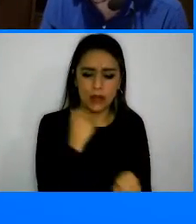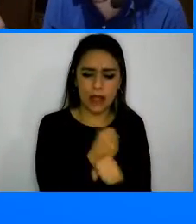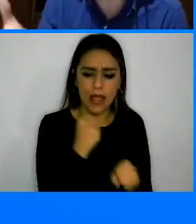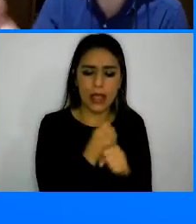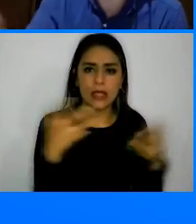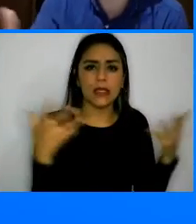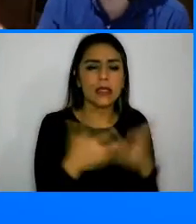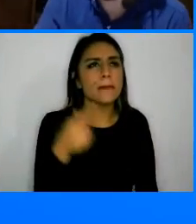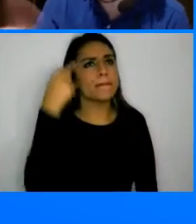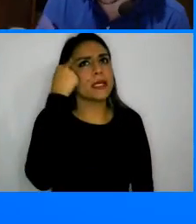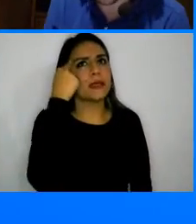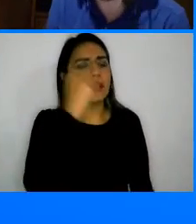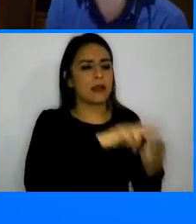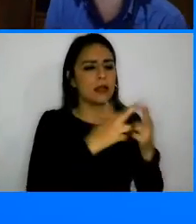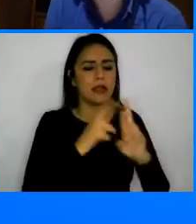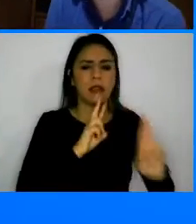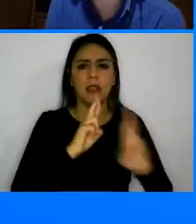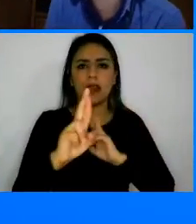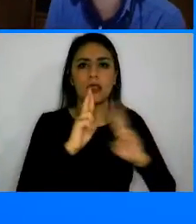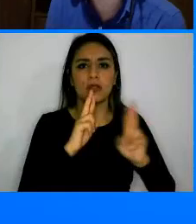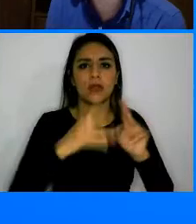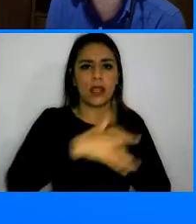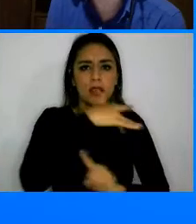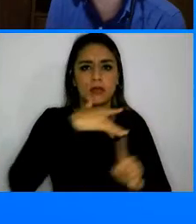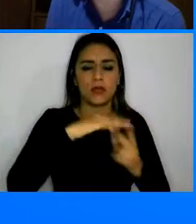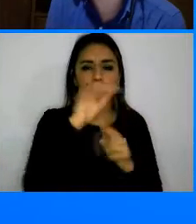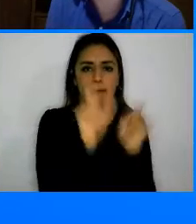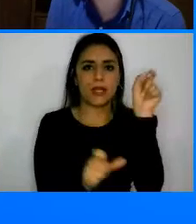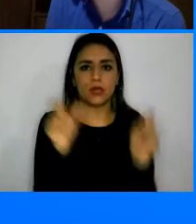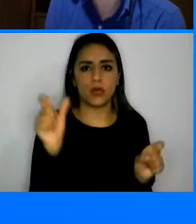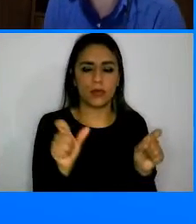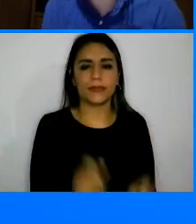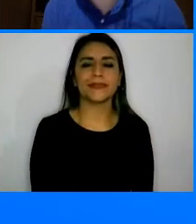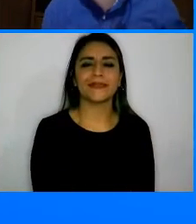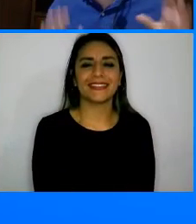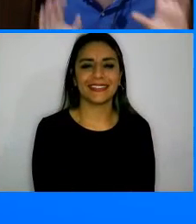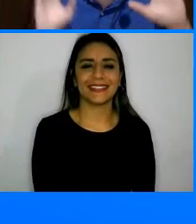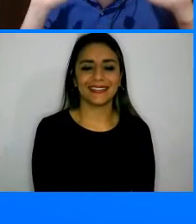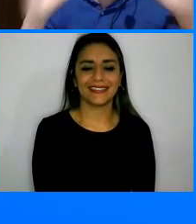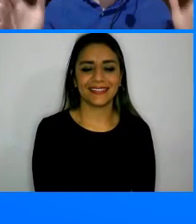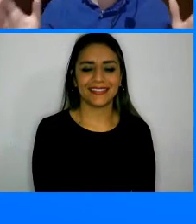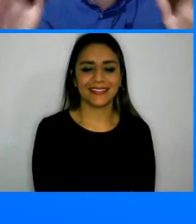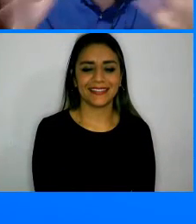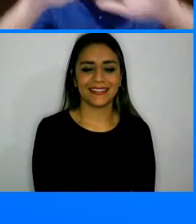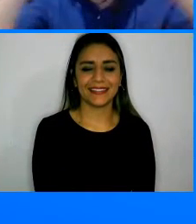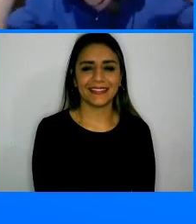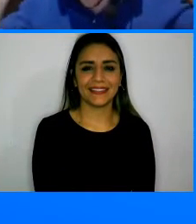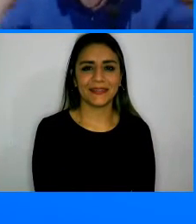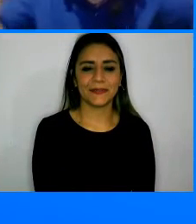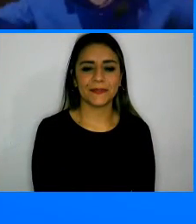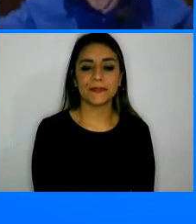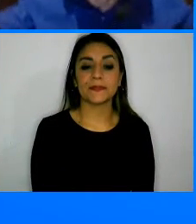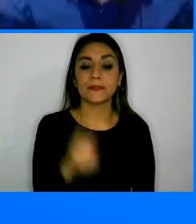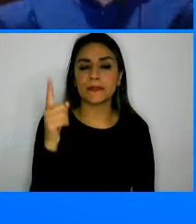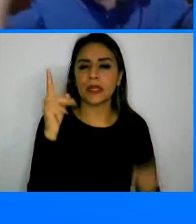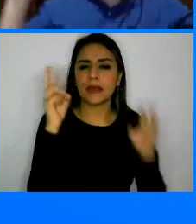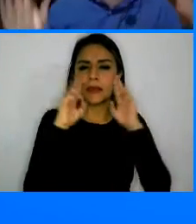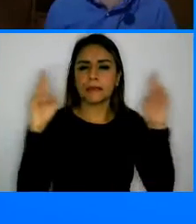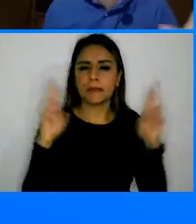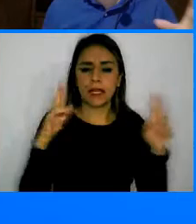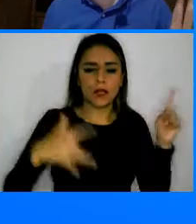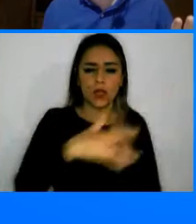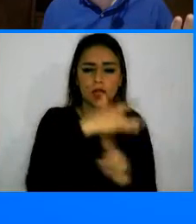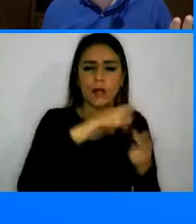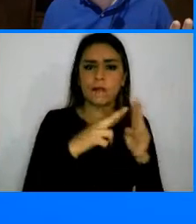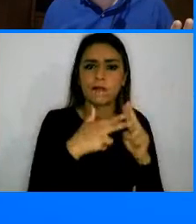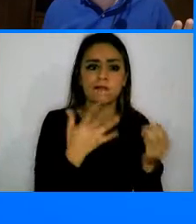pensaban, cómo se relacionaban con su entorno las personas en el pasado. Entonces, básicamente, como para resumir y contextualizar lo que tenemos